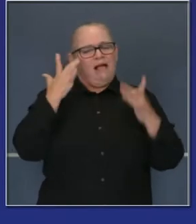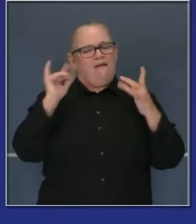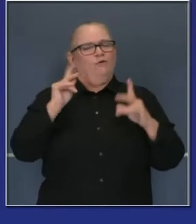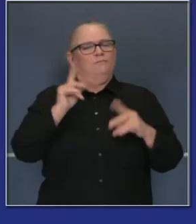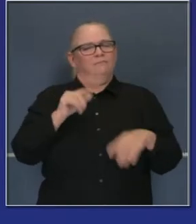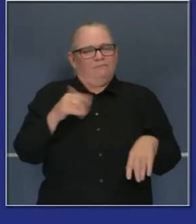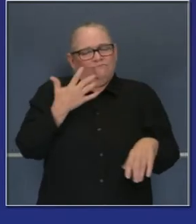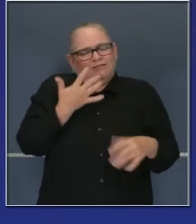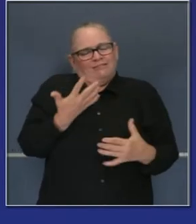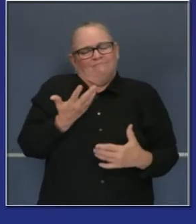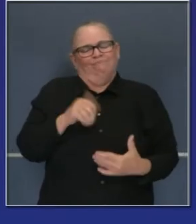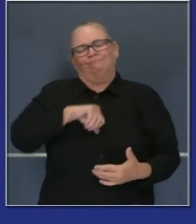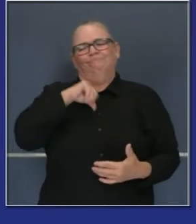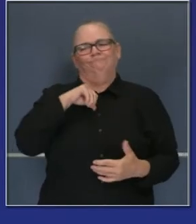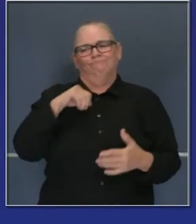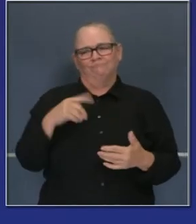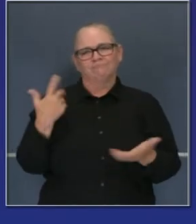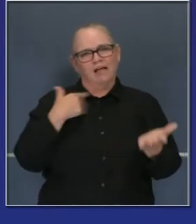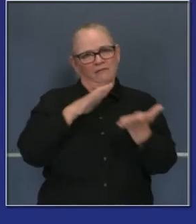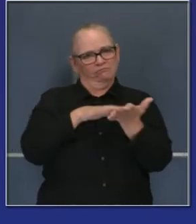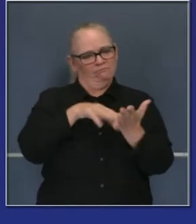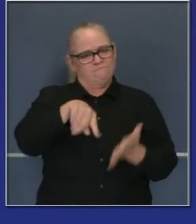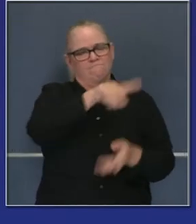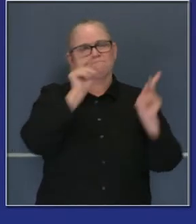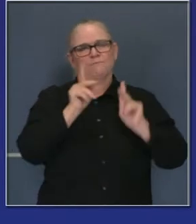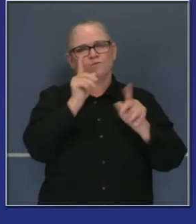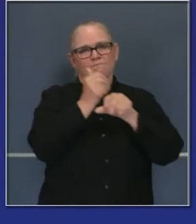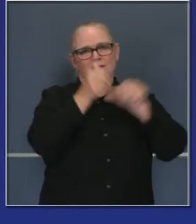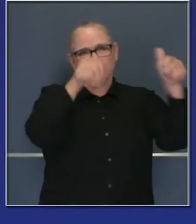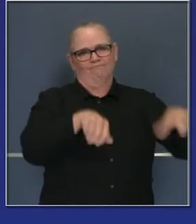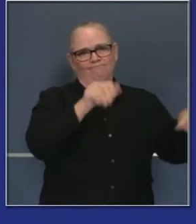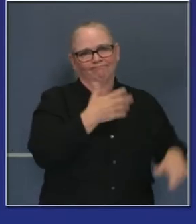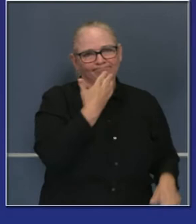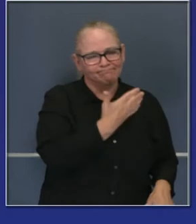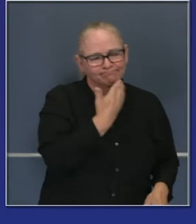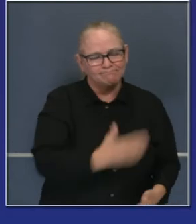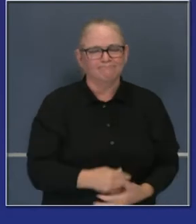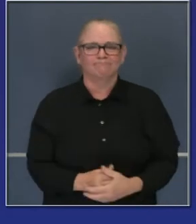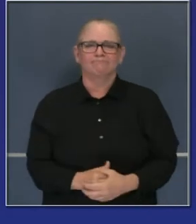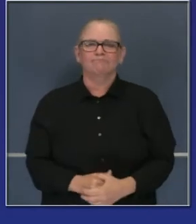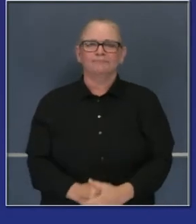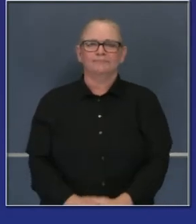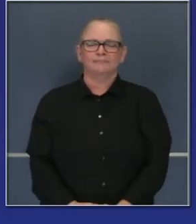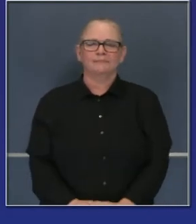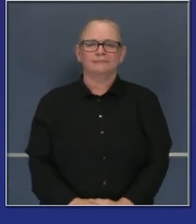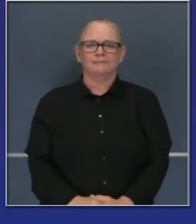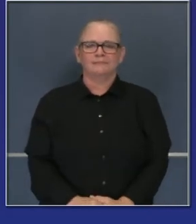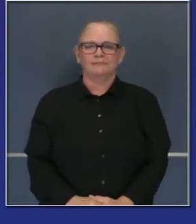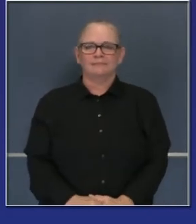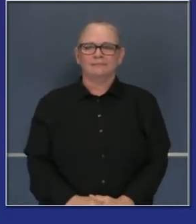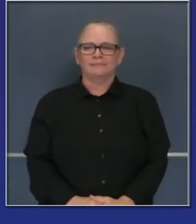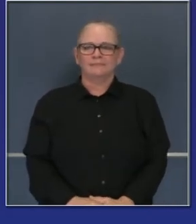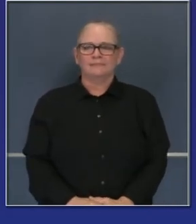gobernador para mí es importante agradecer a los miembros del público por expresar ese sentimiento